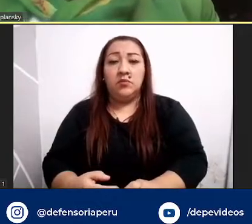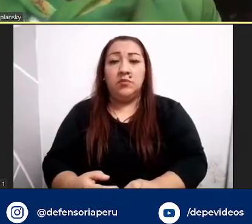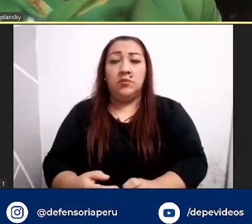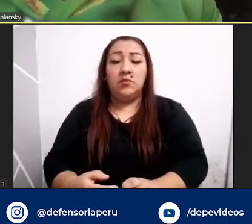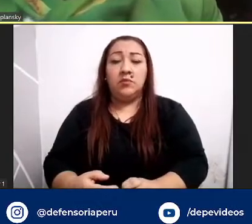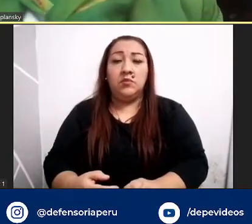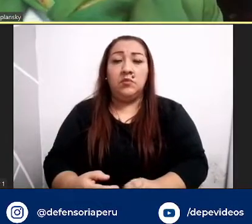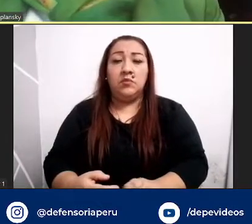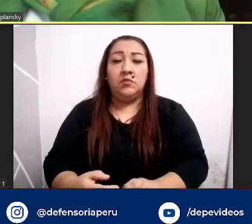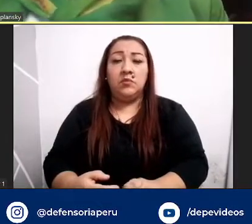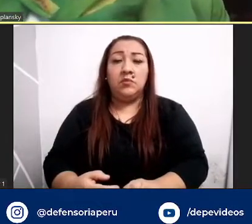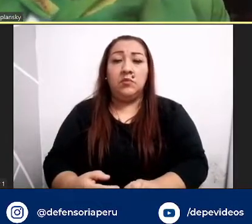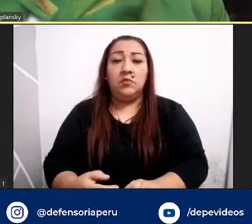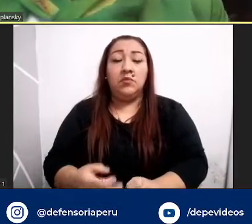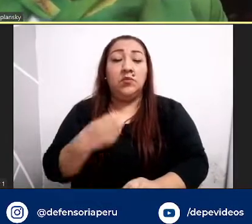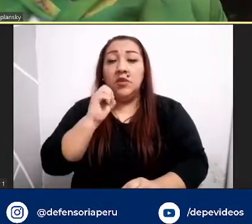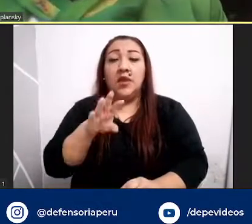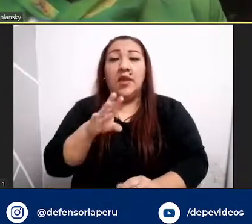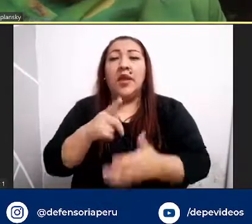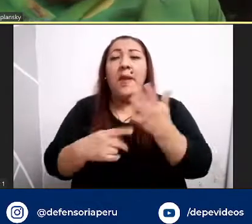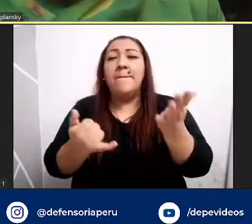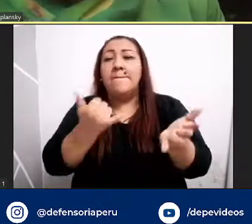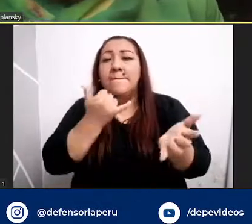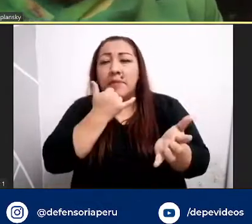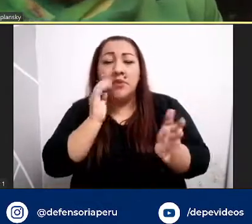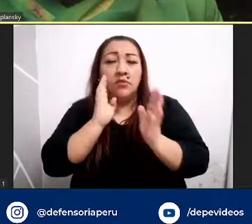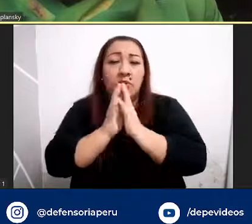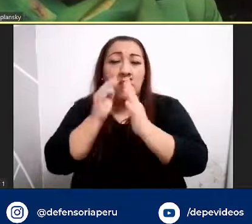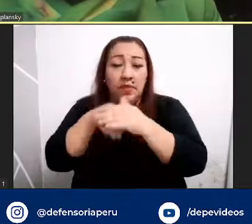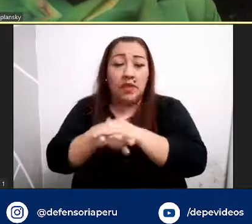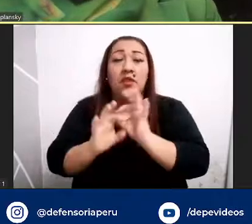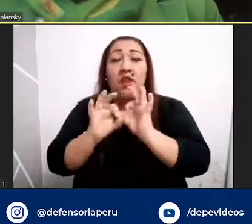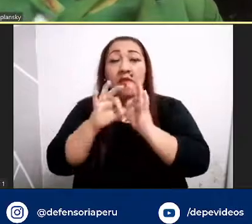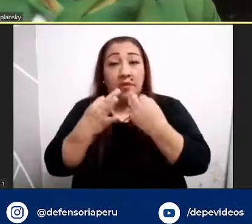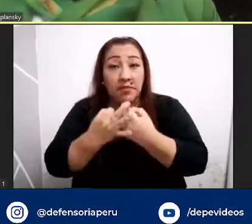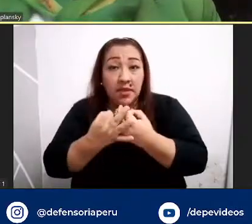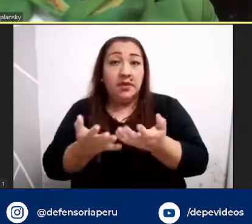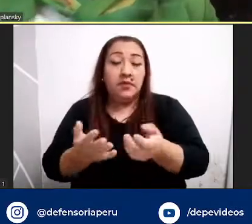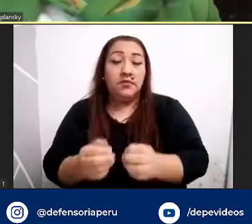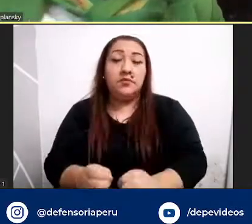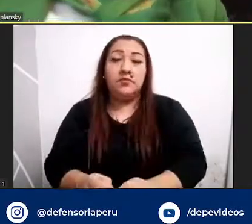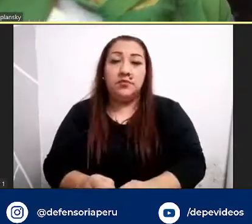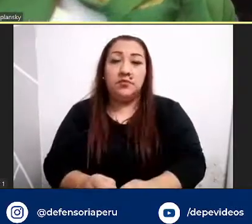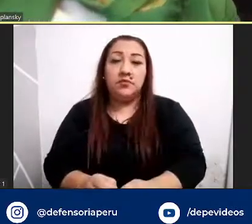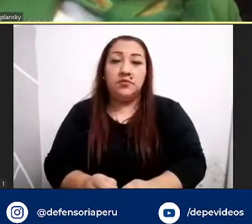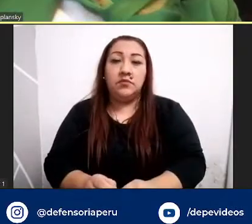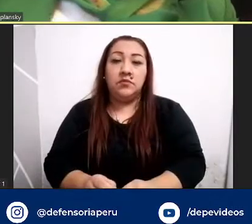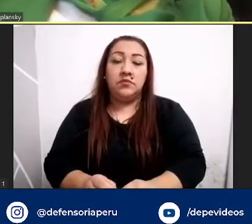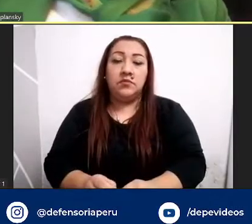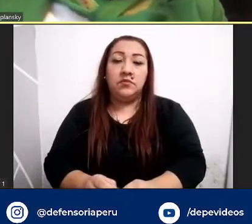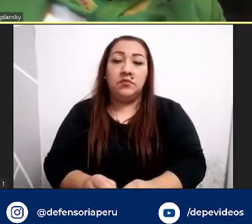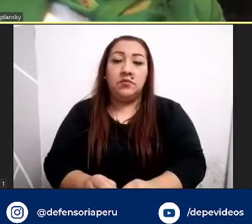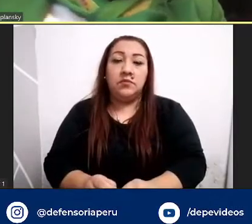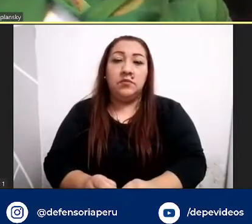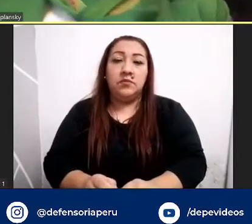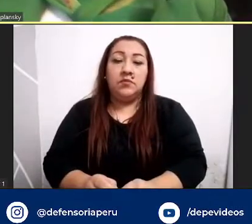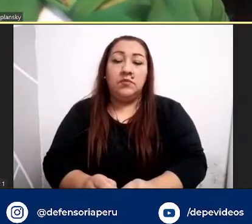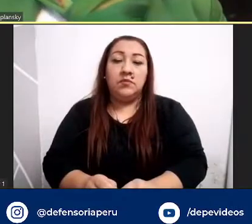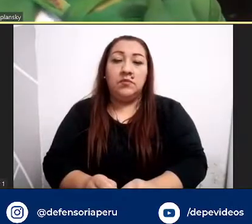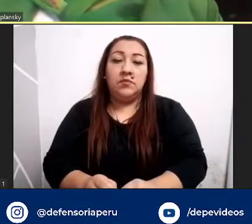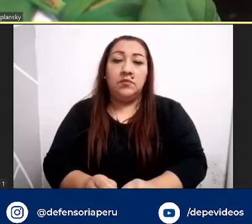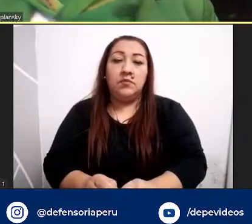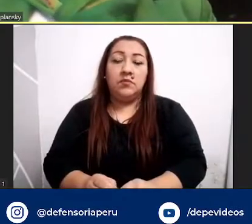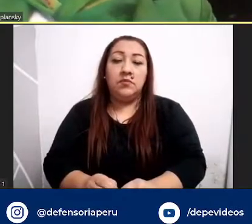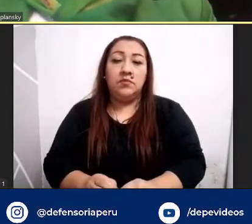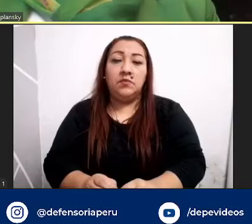decía bien Cintia, qué pasa al interior de las familias, ¿no es cierto? Eso es muy importante. Y creo que una cosa